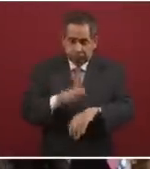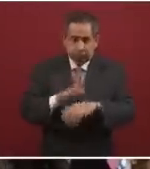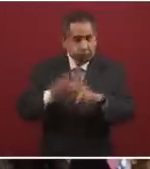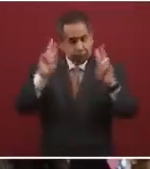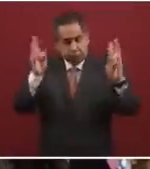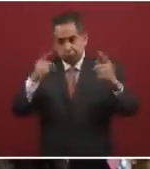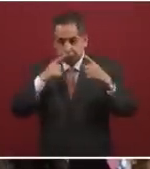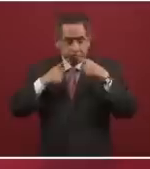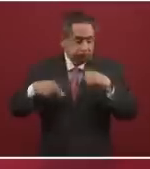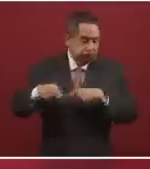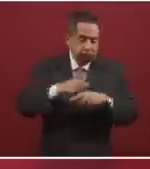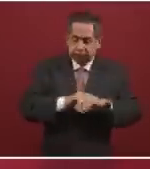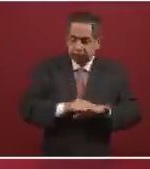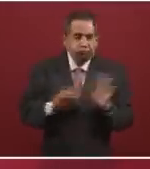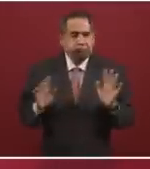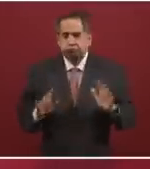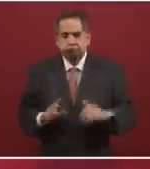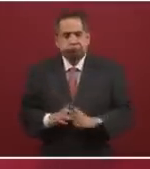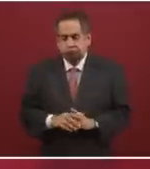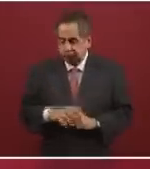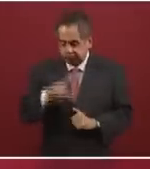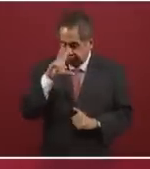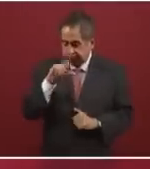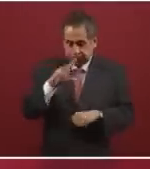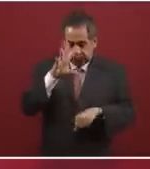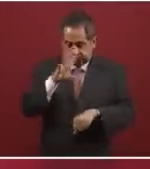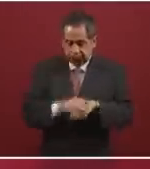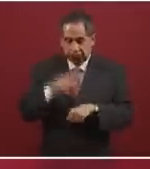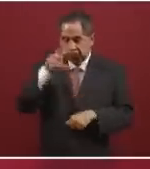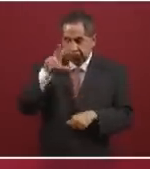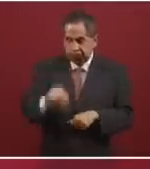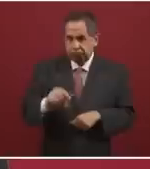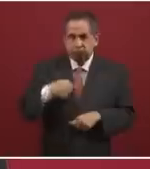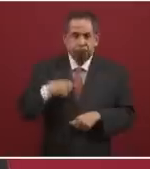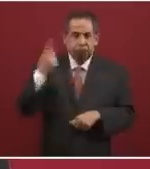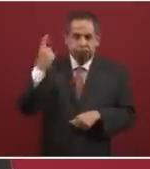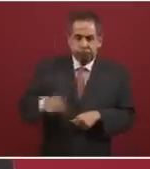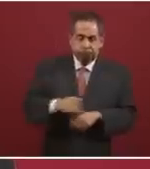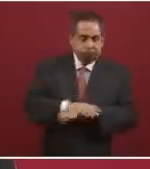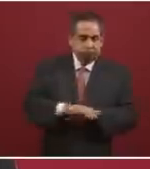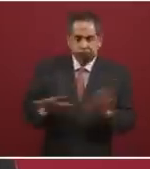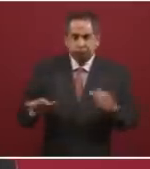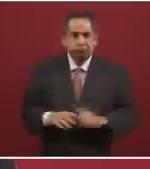tema y ya se dieron las instrucciones